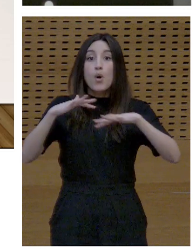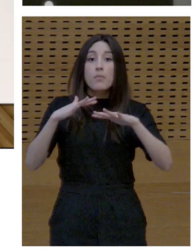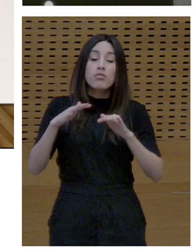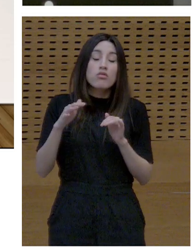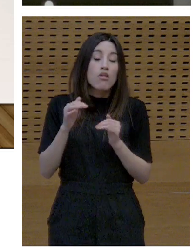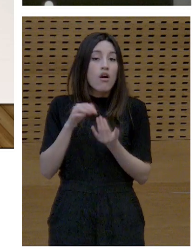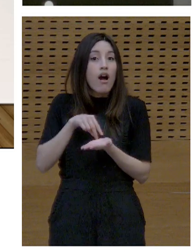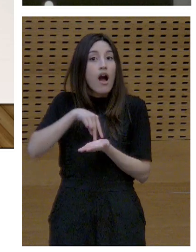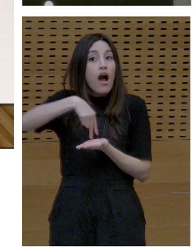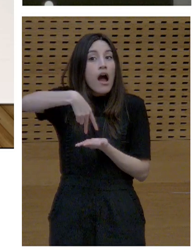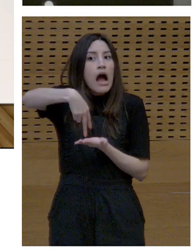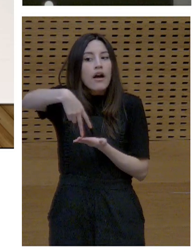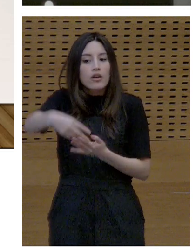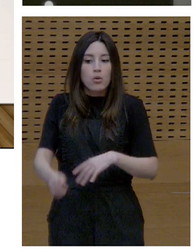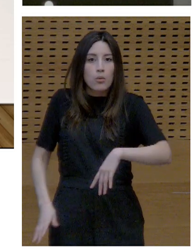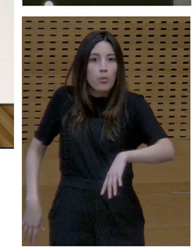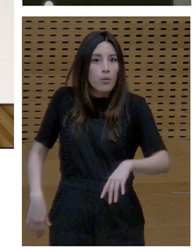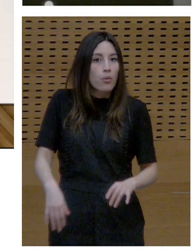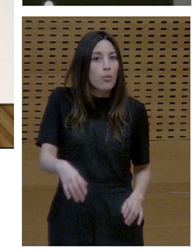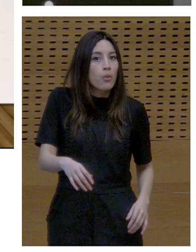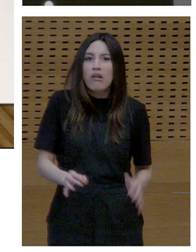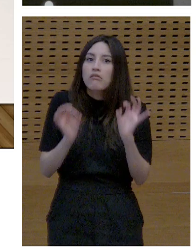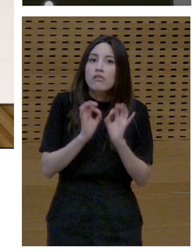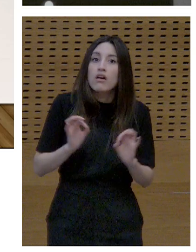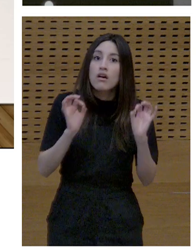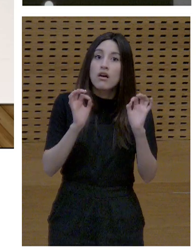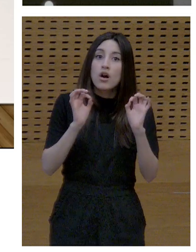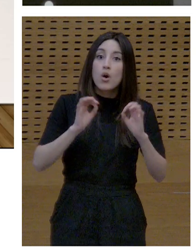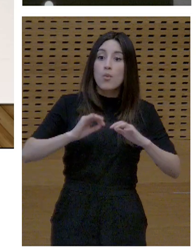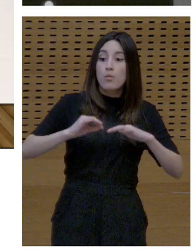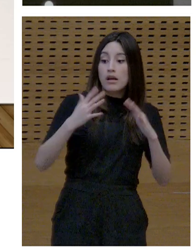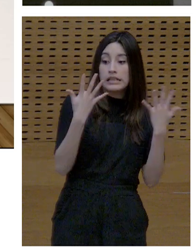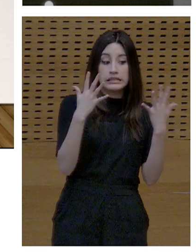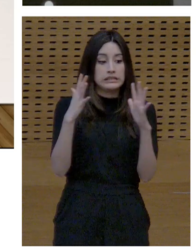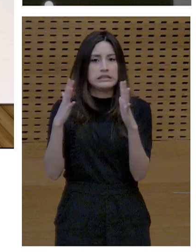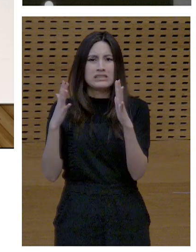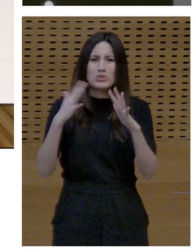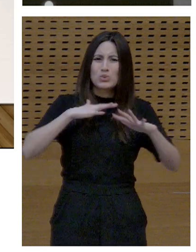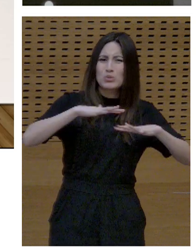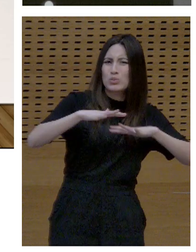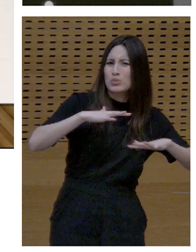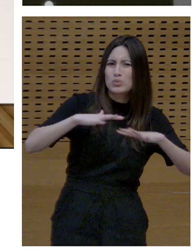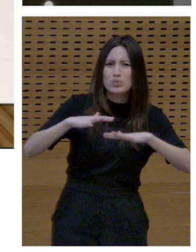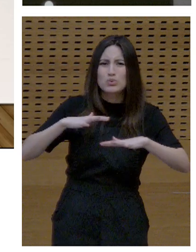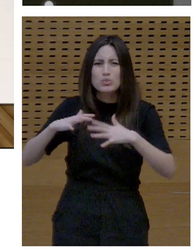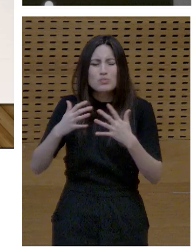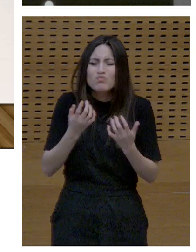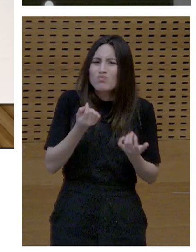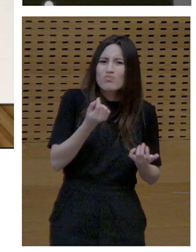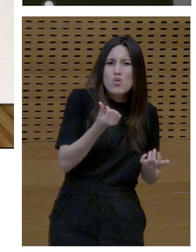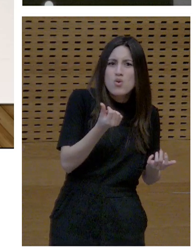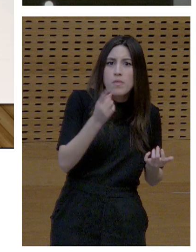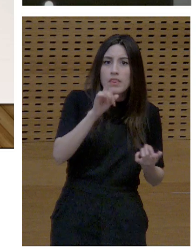el braceo natural, los movimientos con las manos son más torpes, se levantan menos